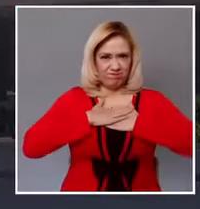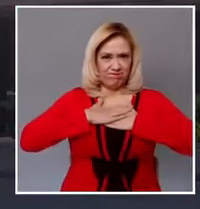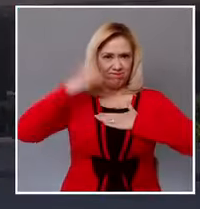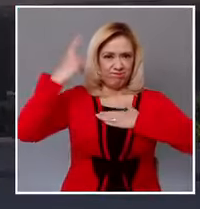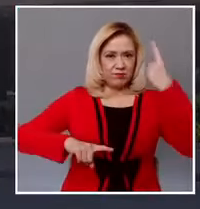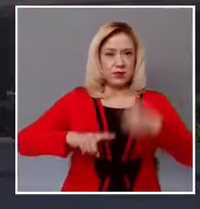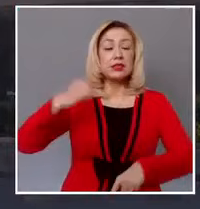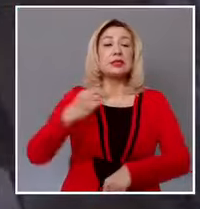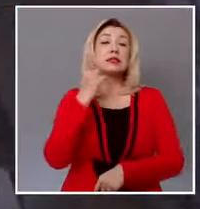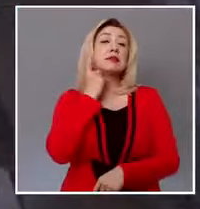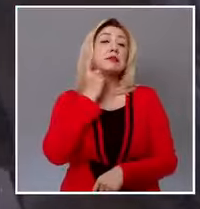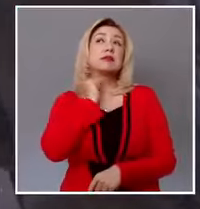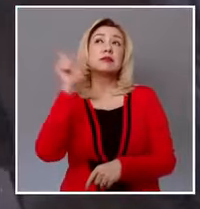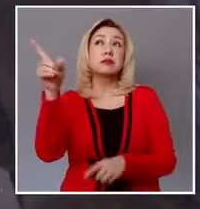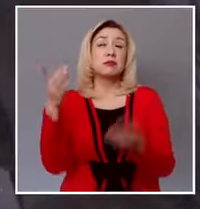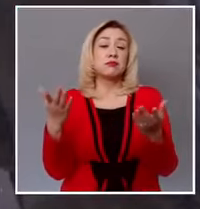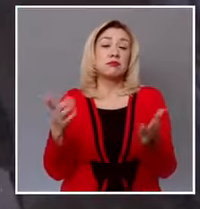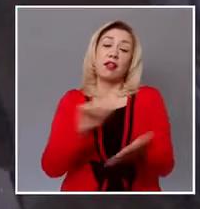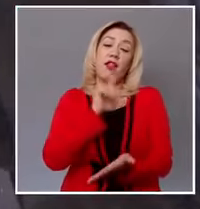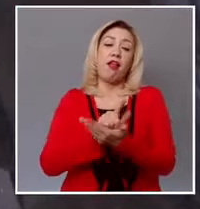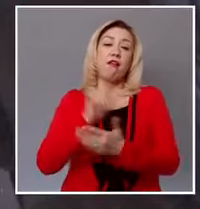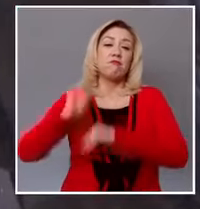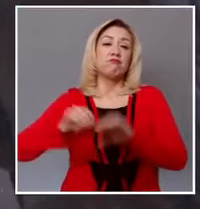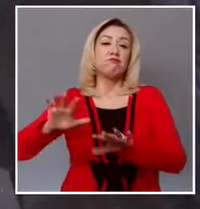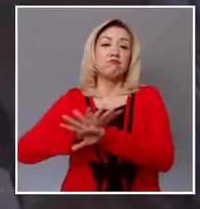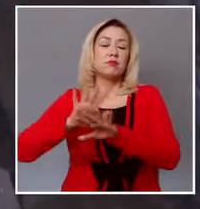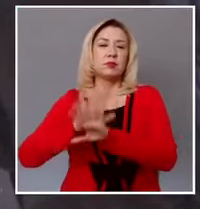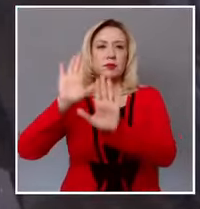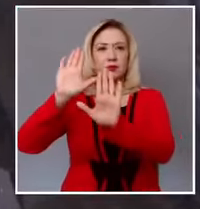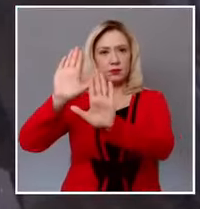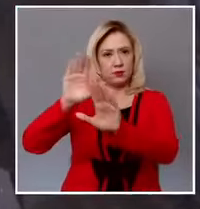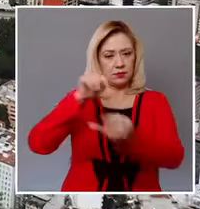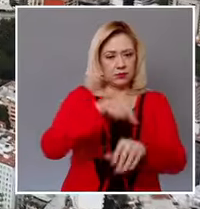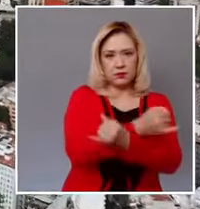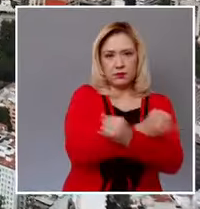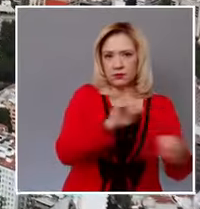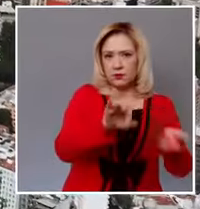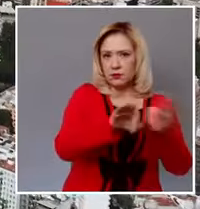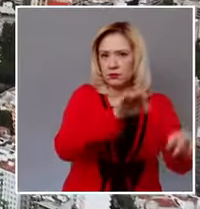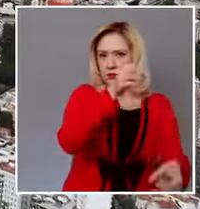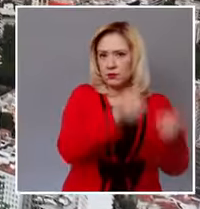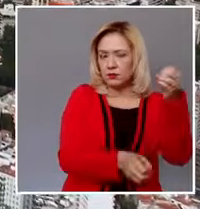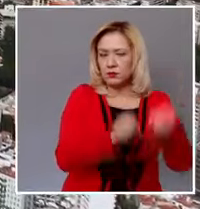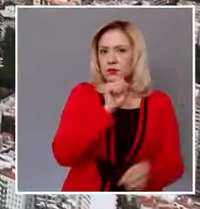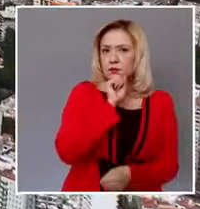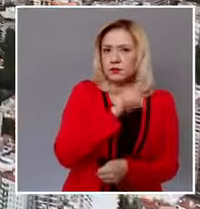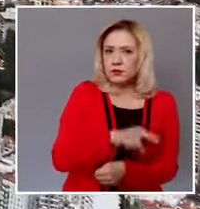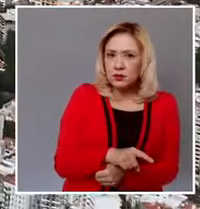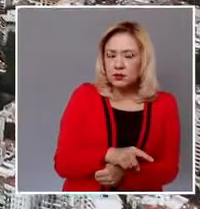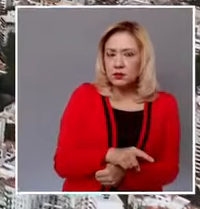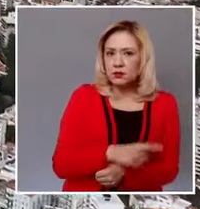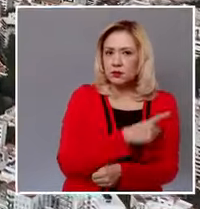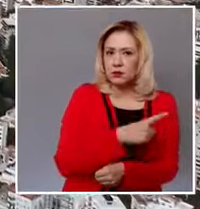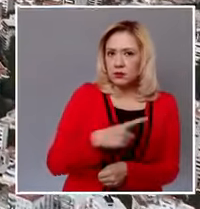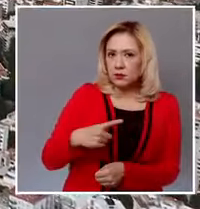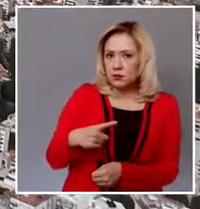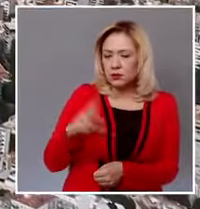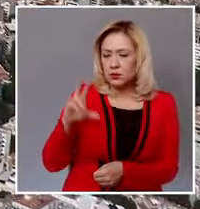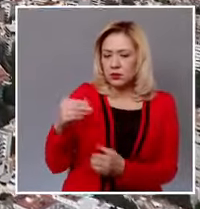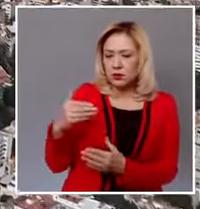más necesaria la independencia del Poder Judicial como contrapeso y condición de la subsistencia de los